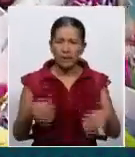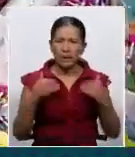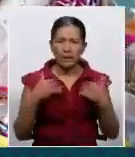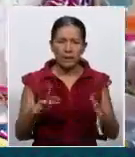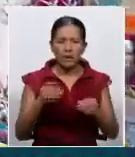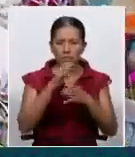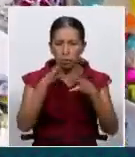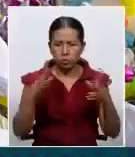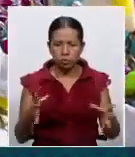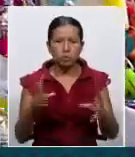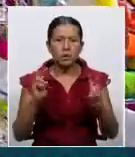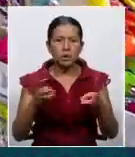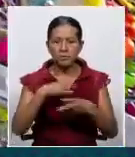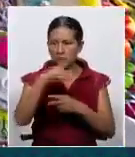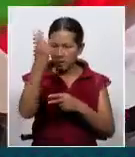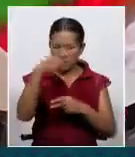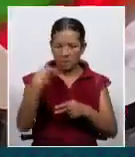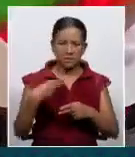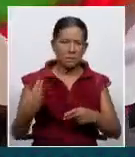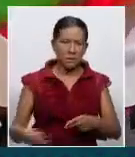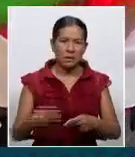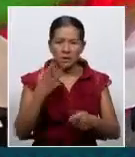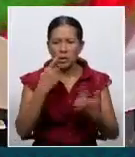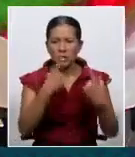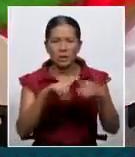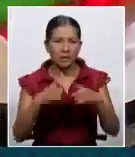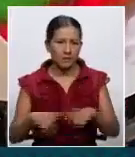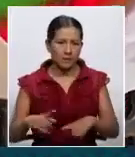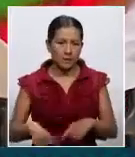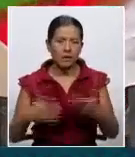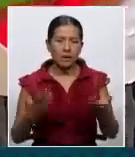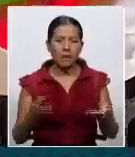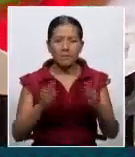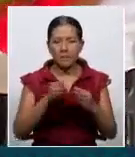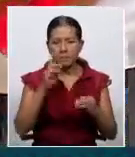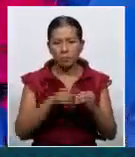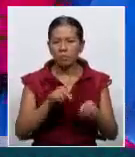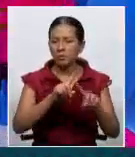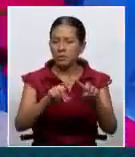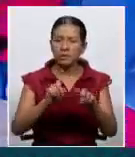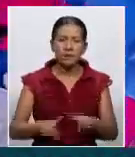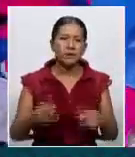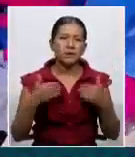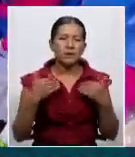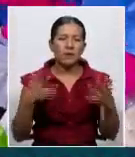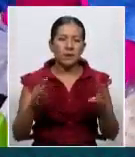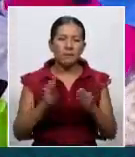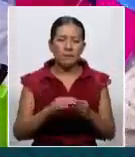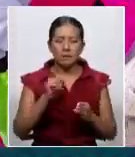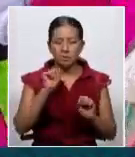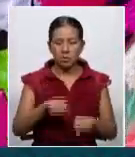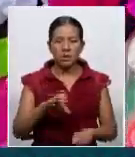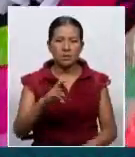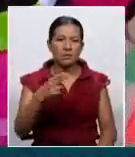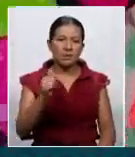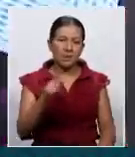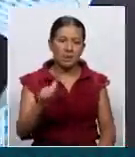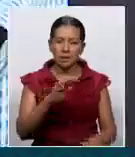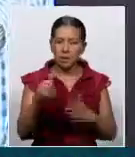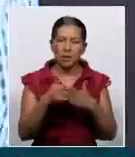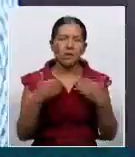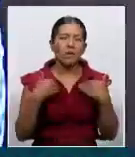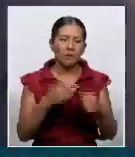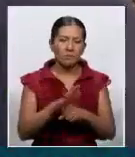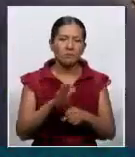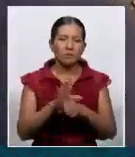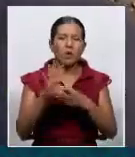globos, serpentinas, conjites, y también cobas, todo sin caneto para allá. Todo tenemos aquí,